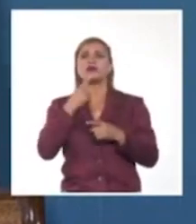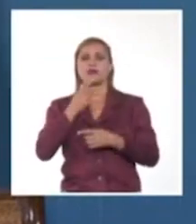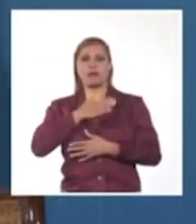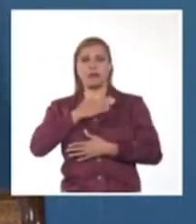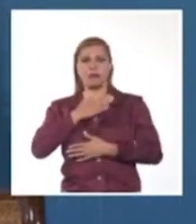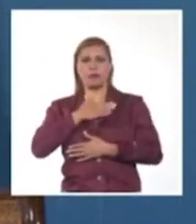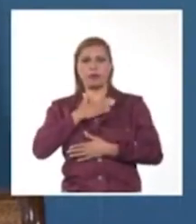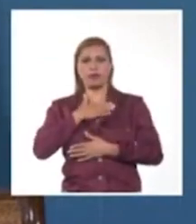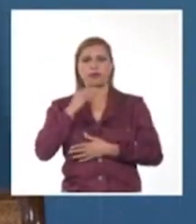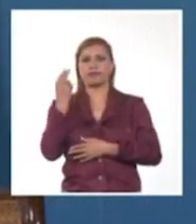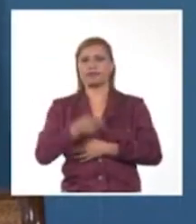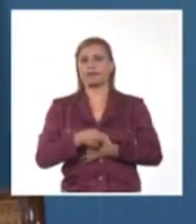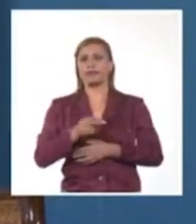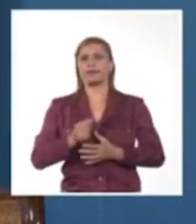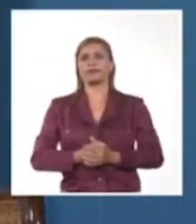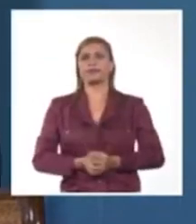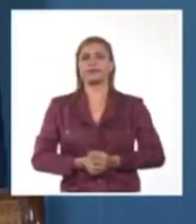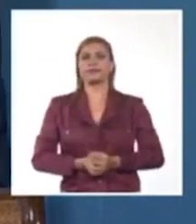propios mandatos.